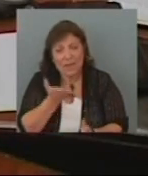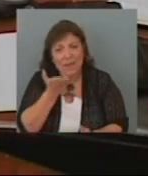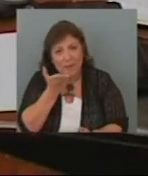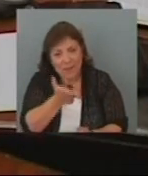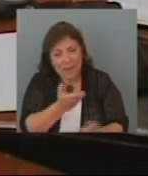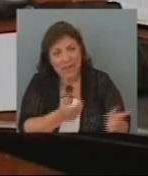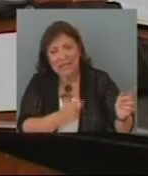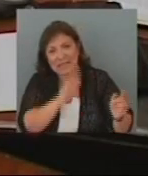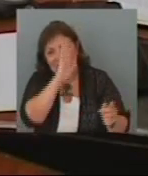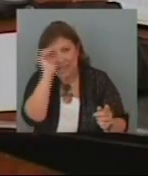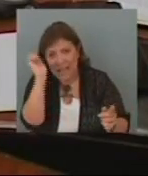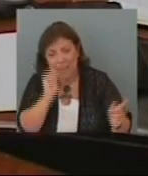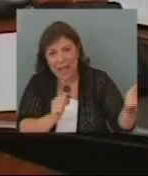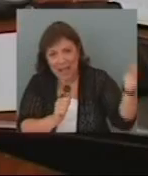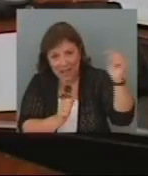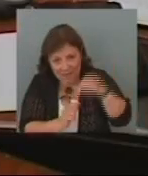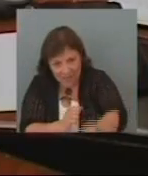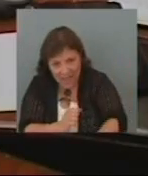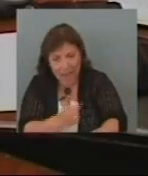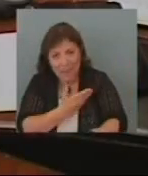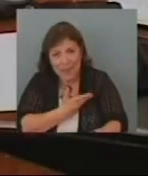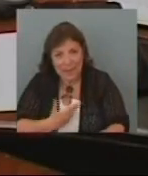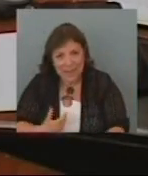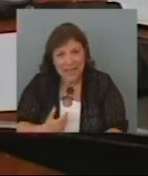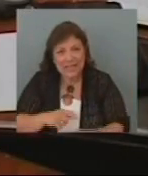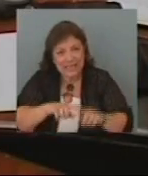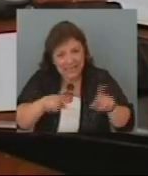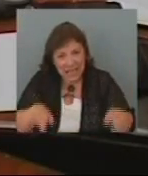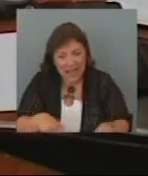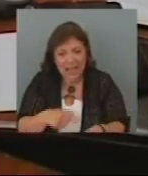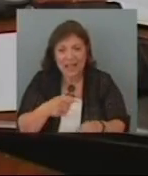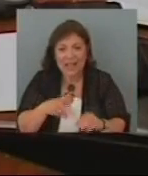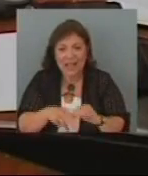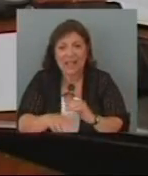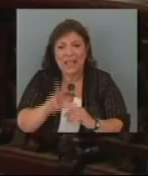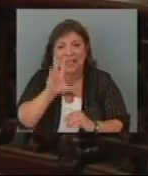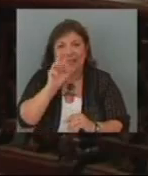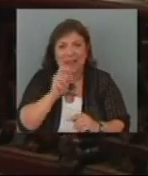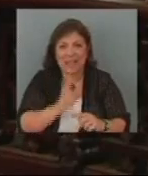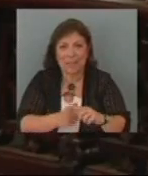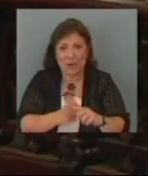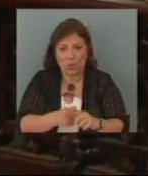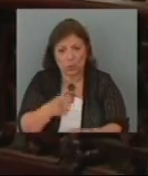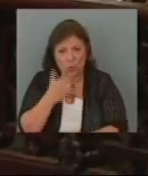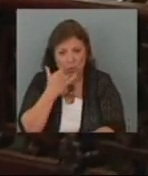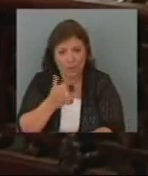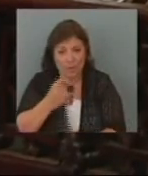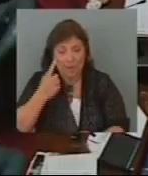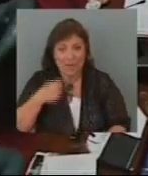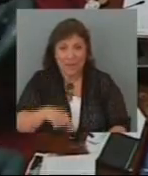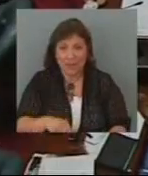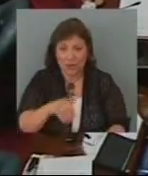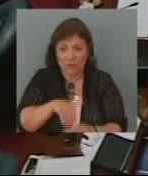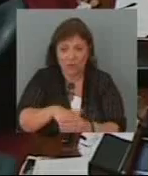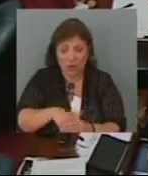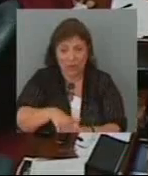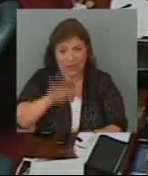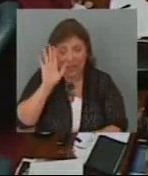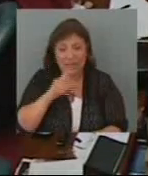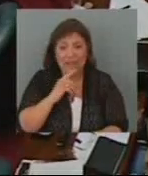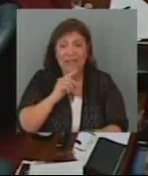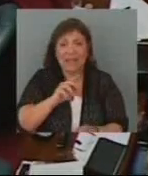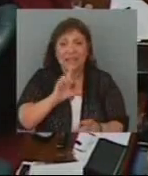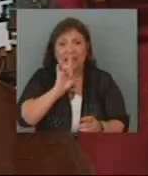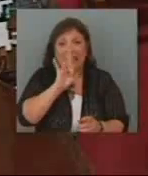la presencia del presidente del Banco República en sala en el término de 30 minutos. El tema se laudó por votación. 15 en